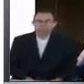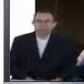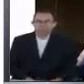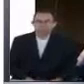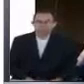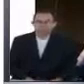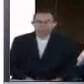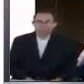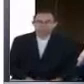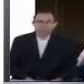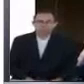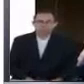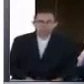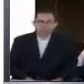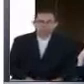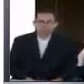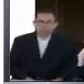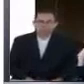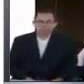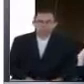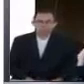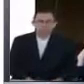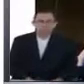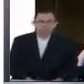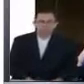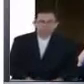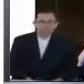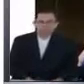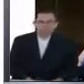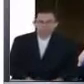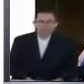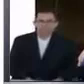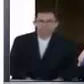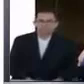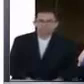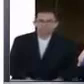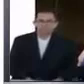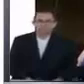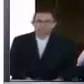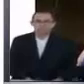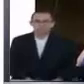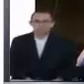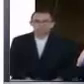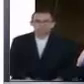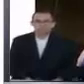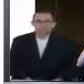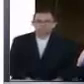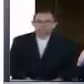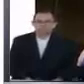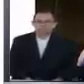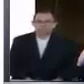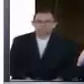ok, de nuevo. ¿Tú estás ahí de lo antepasado en esta mujer?